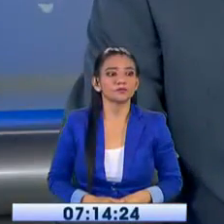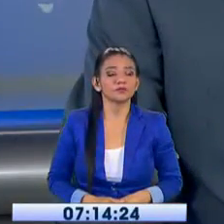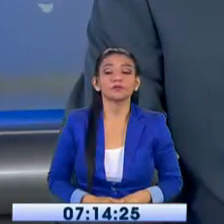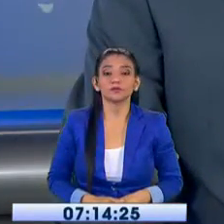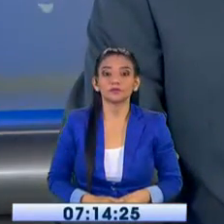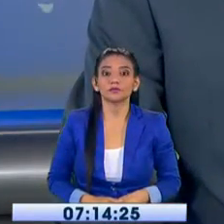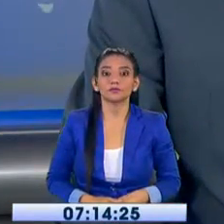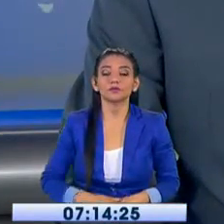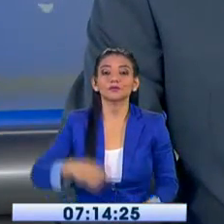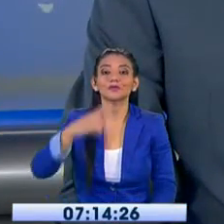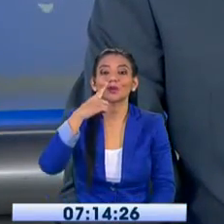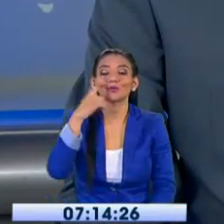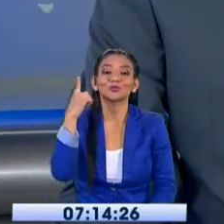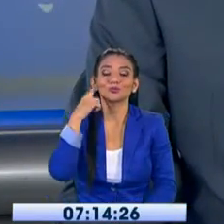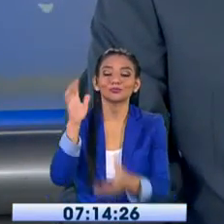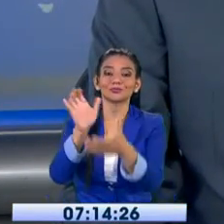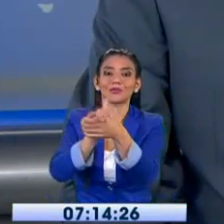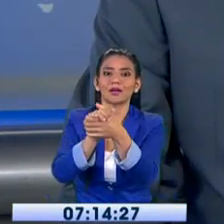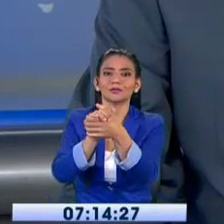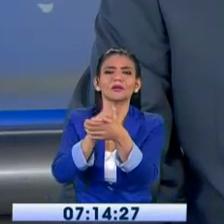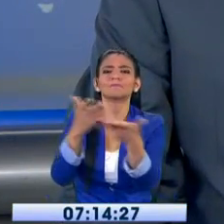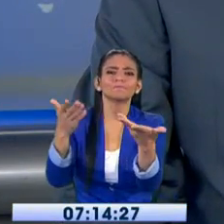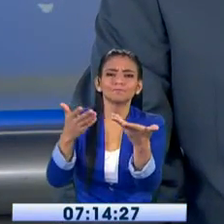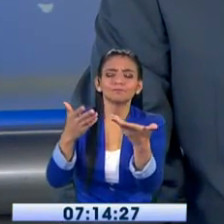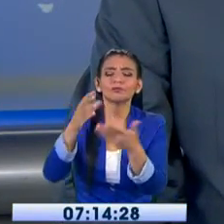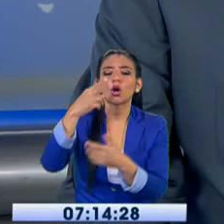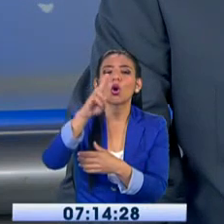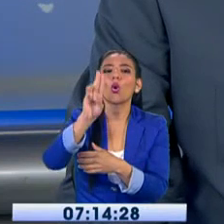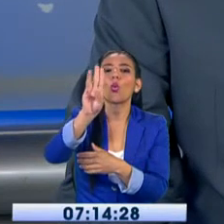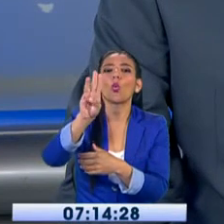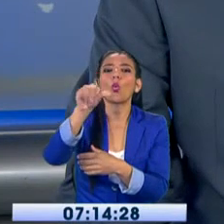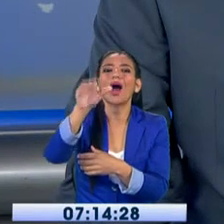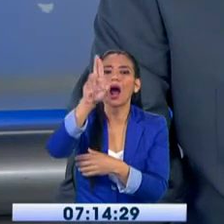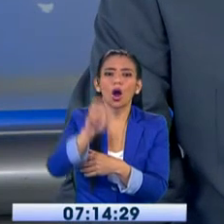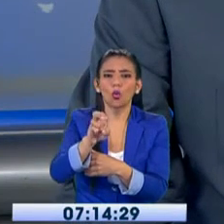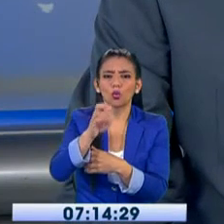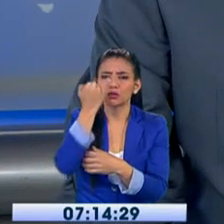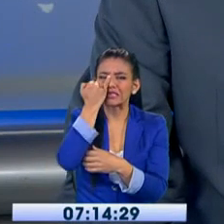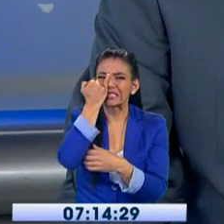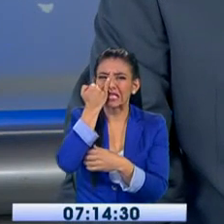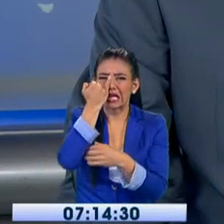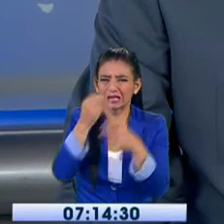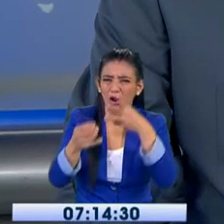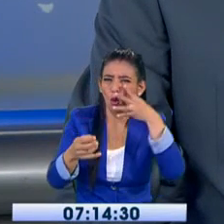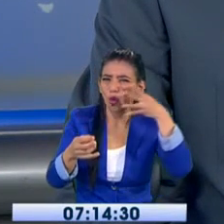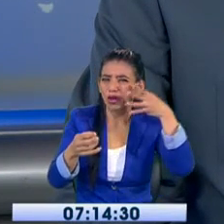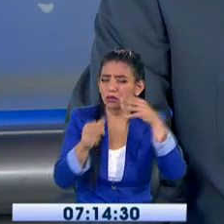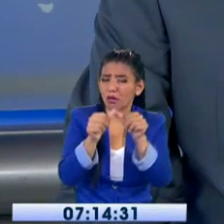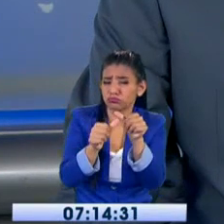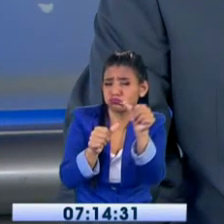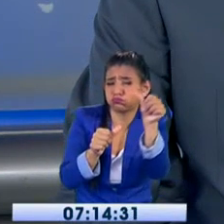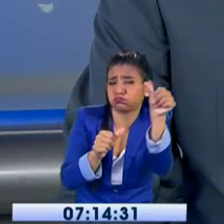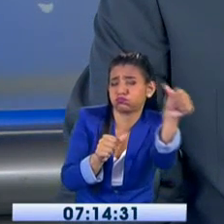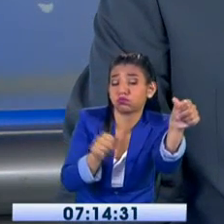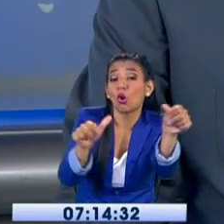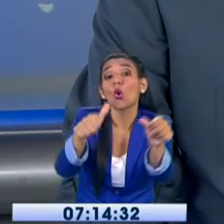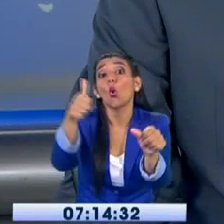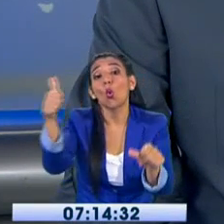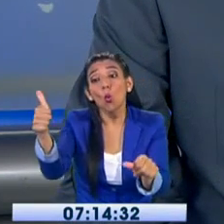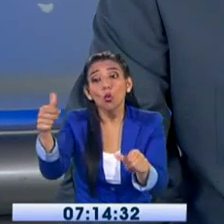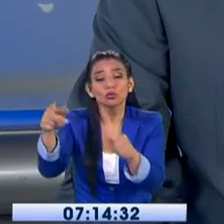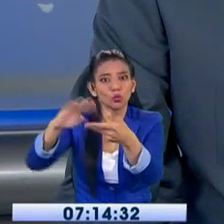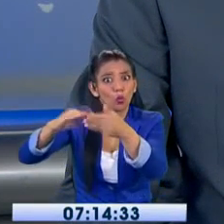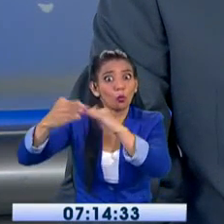Una pareja de la nacionalidad guaraní fue atacada por un grupo de integrantes de uno de los pueblos no contactados en la cuenca del río Xiripuno.